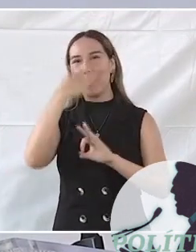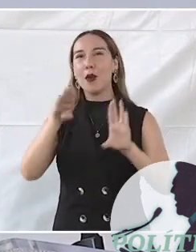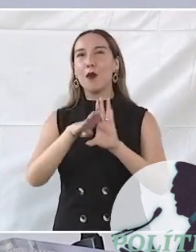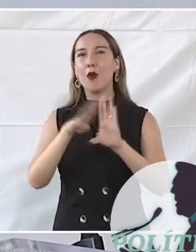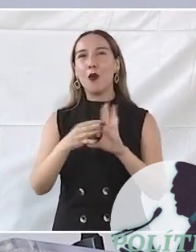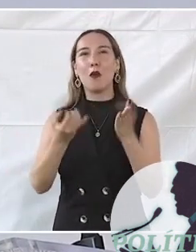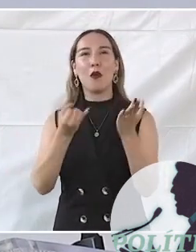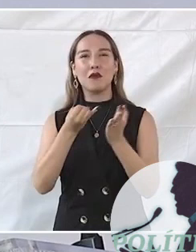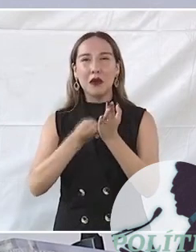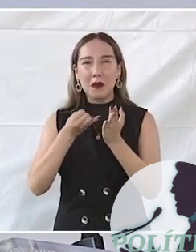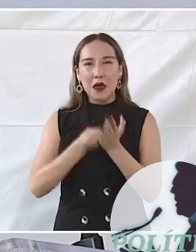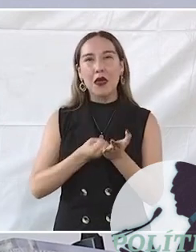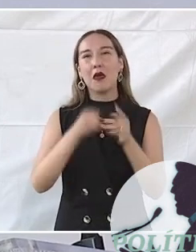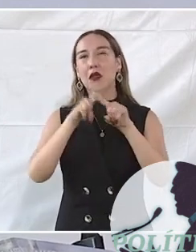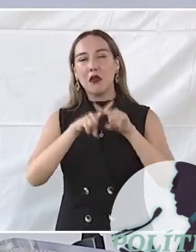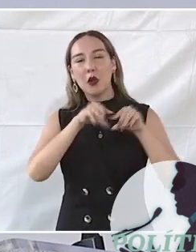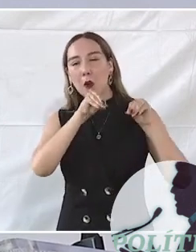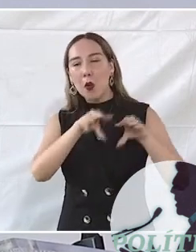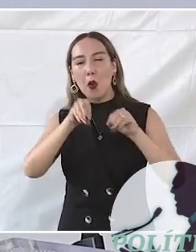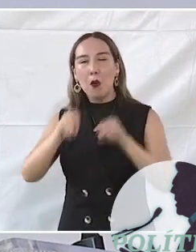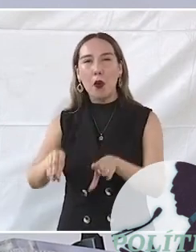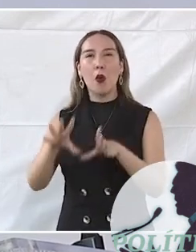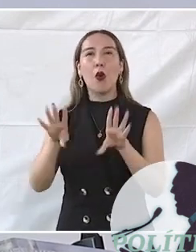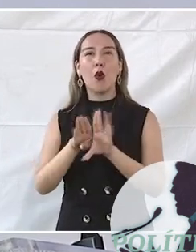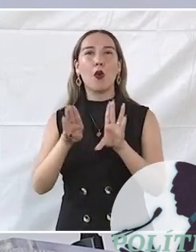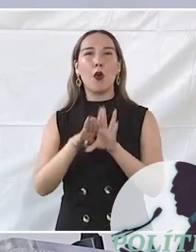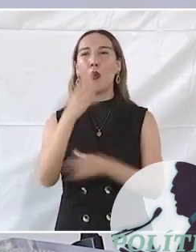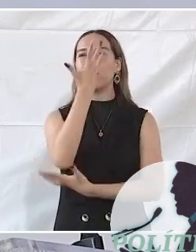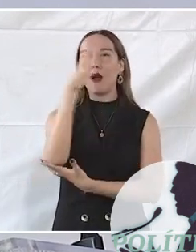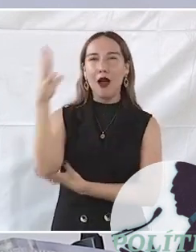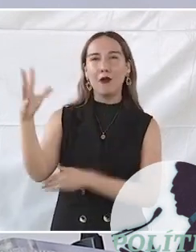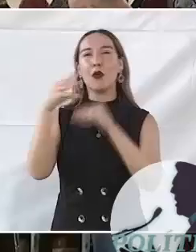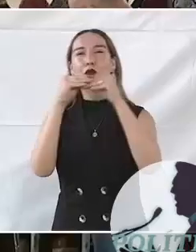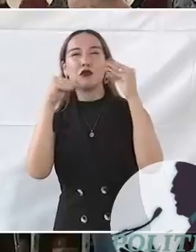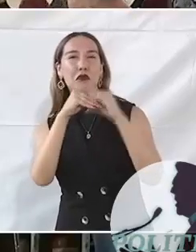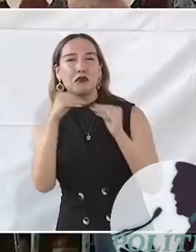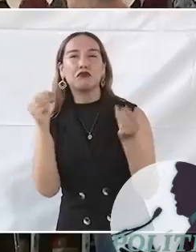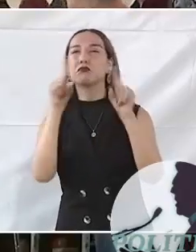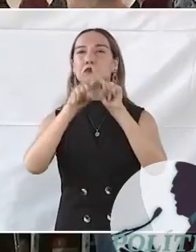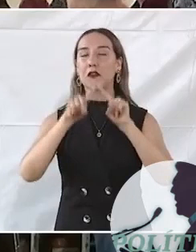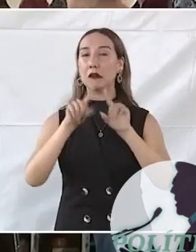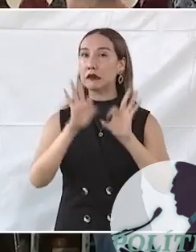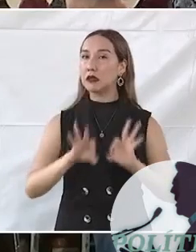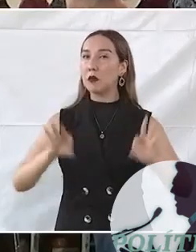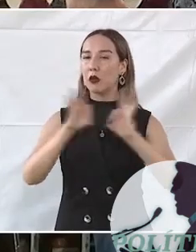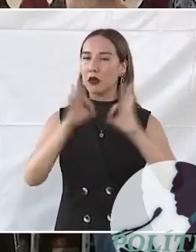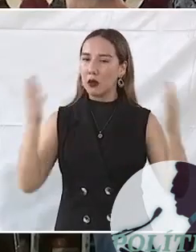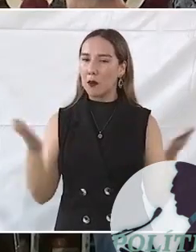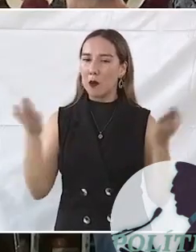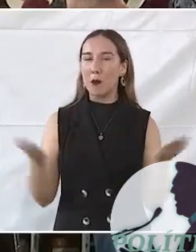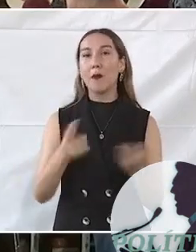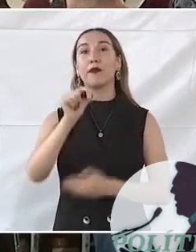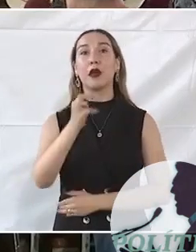árboles frutales y maderables y a su vez nos ayuda a reconstruir el tejido social. En tanto, más de